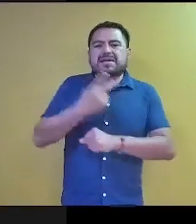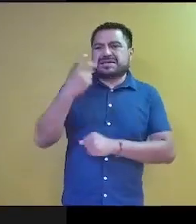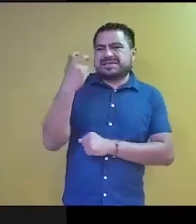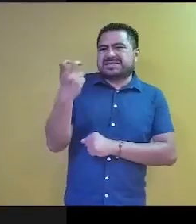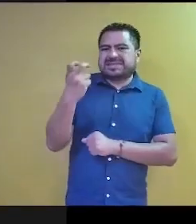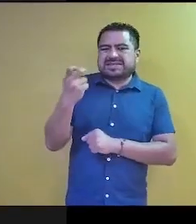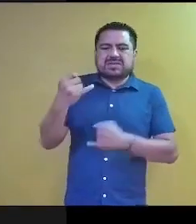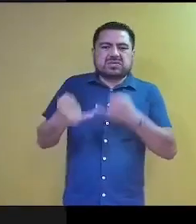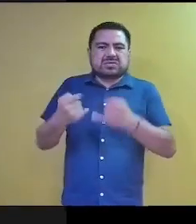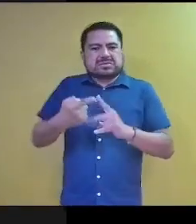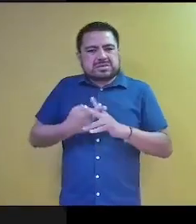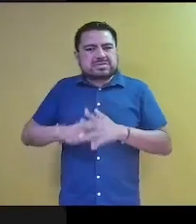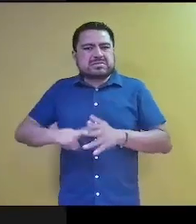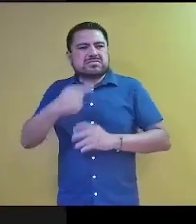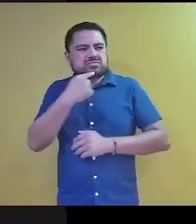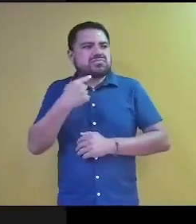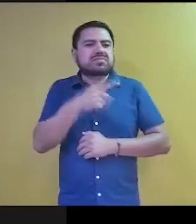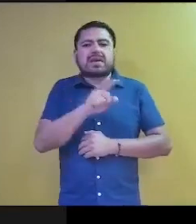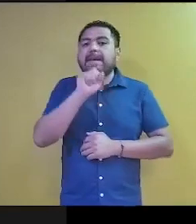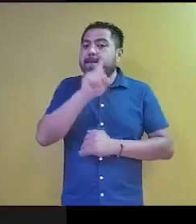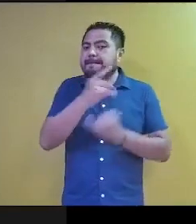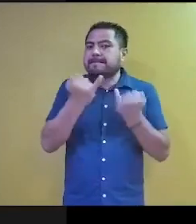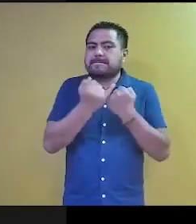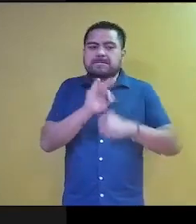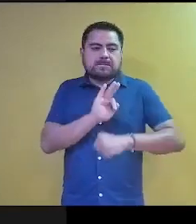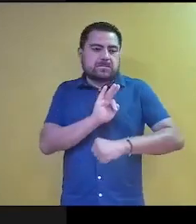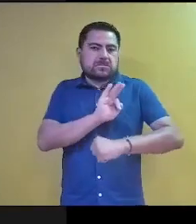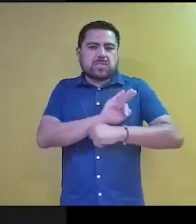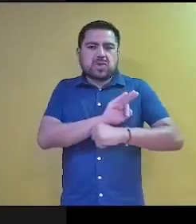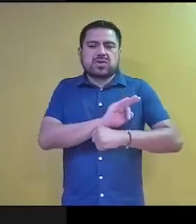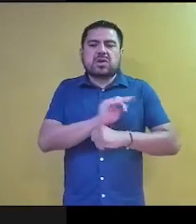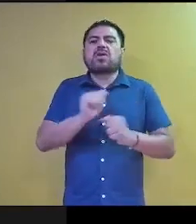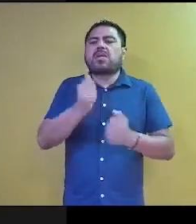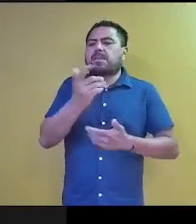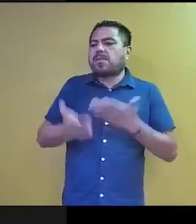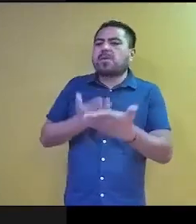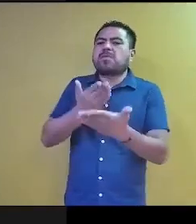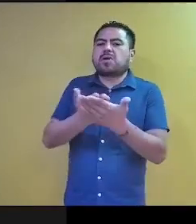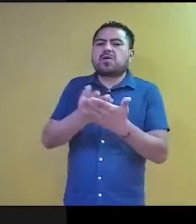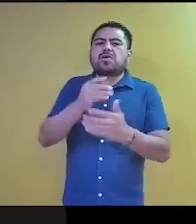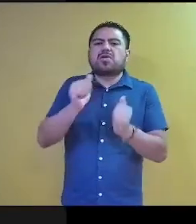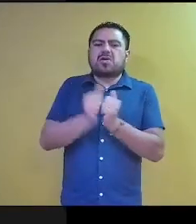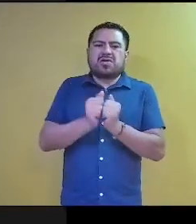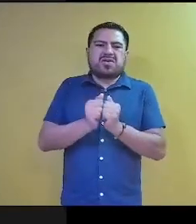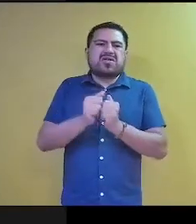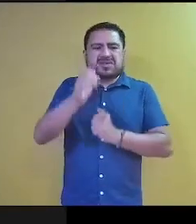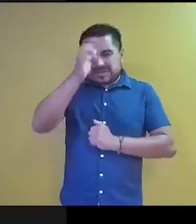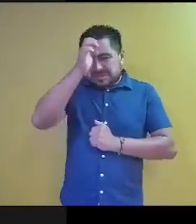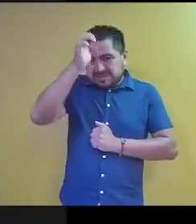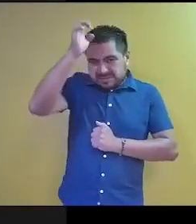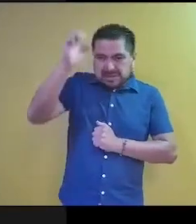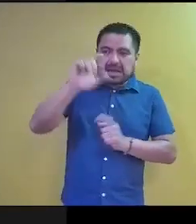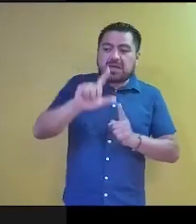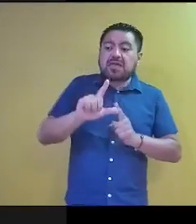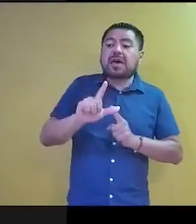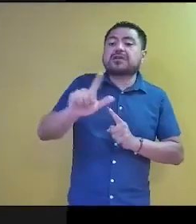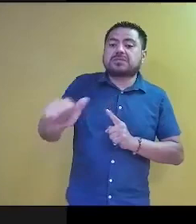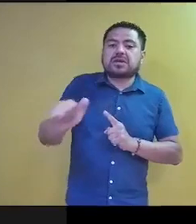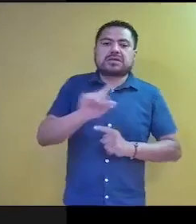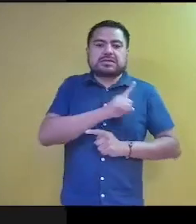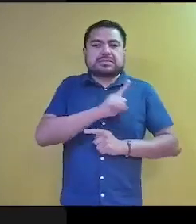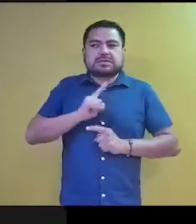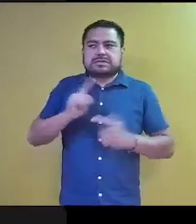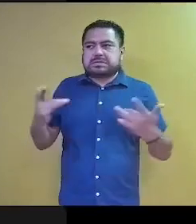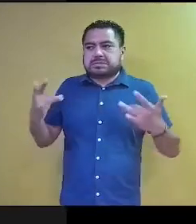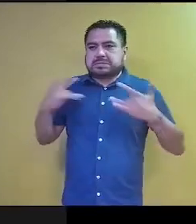de juicio. Asimismo, como medidas de protección preventiva, se propone conminar al denunciado para que en lo subsecuente se abstenga